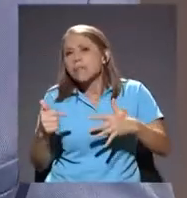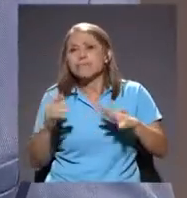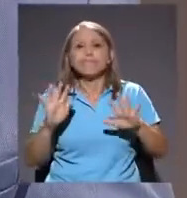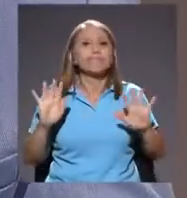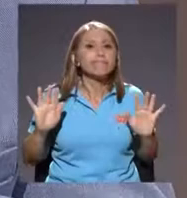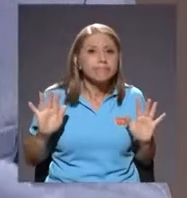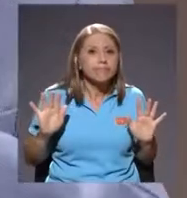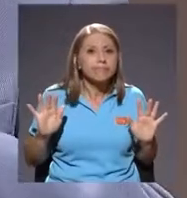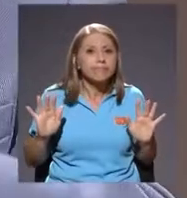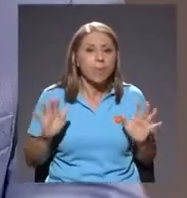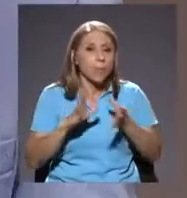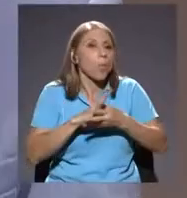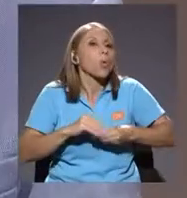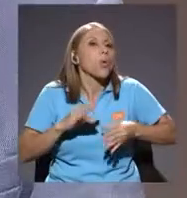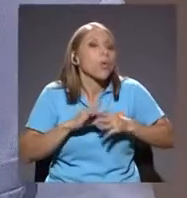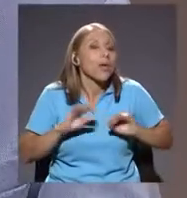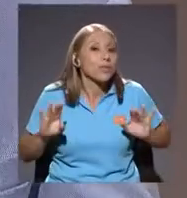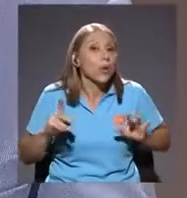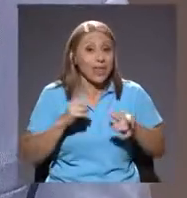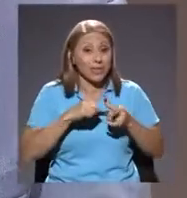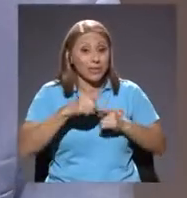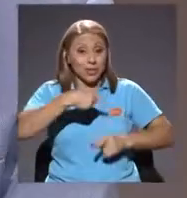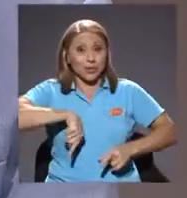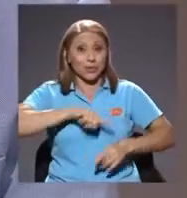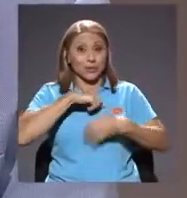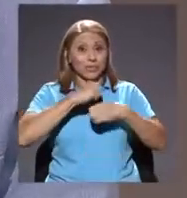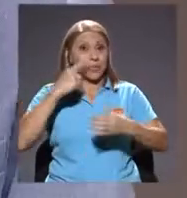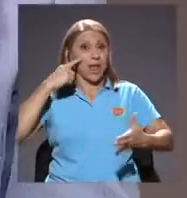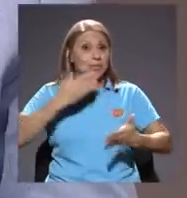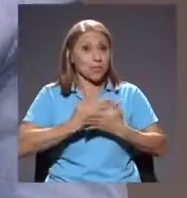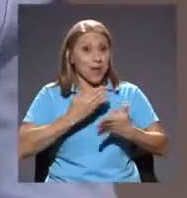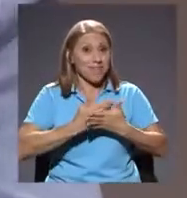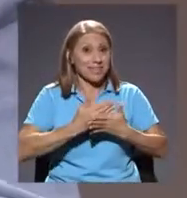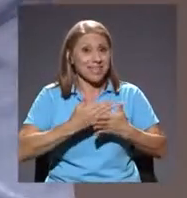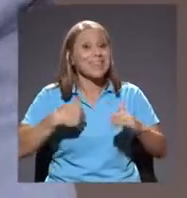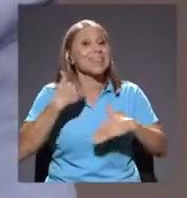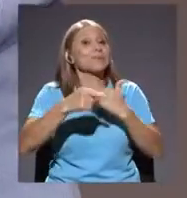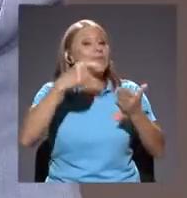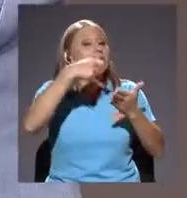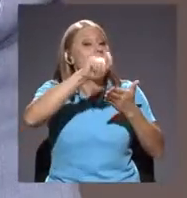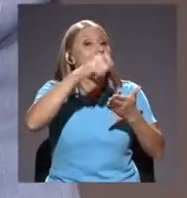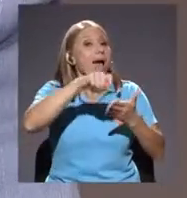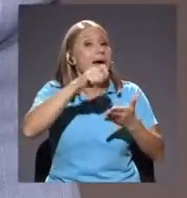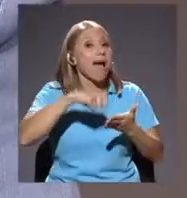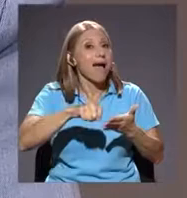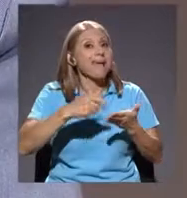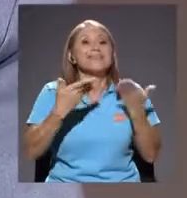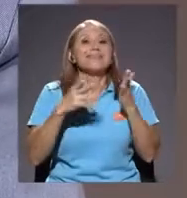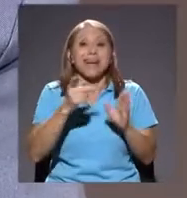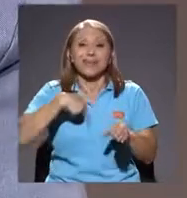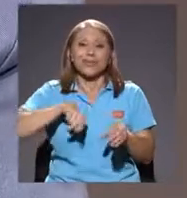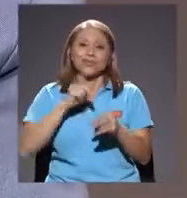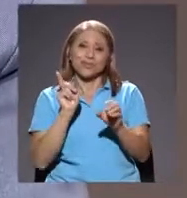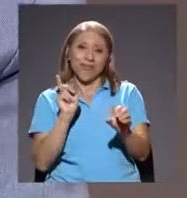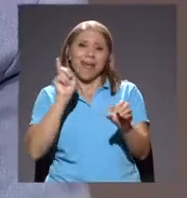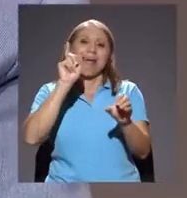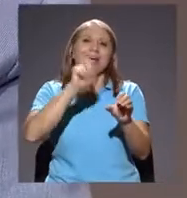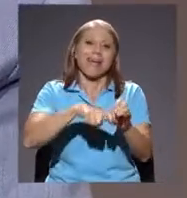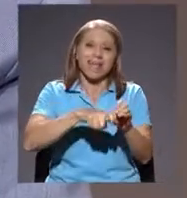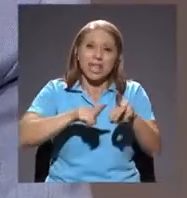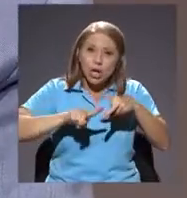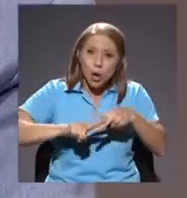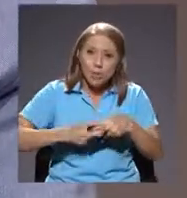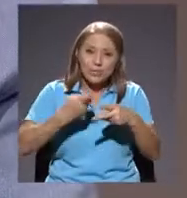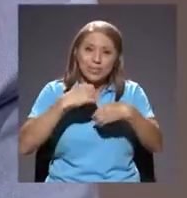pruebas nos calificaron nos matricularon y comenzamos a producir las etiquetas para la piña de